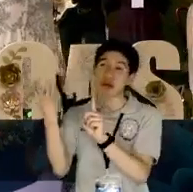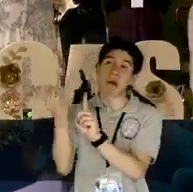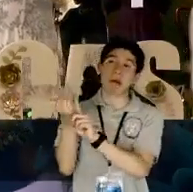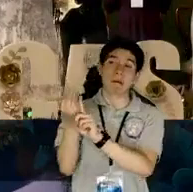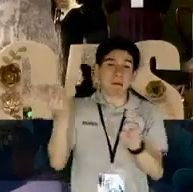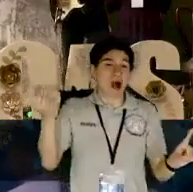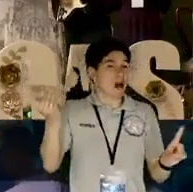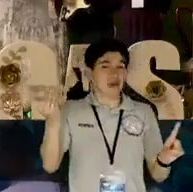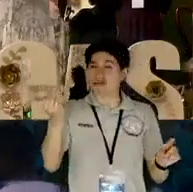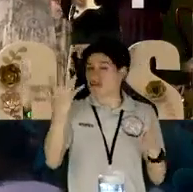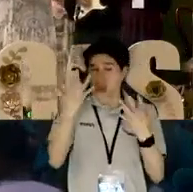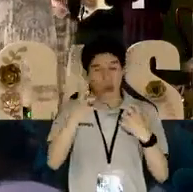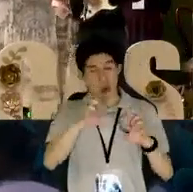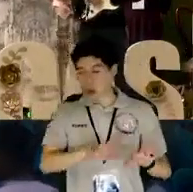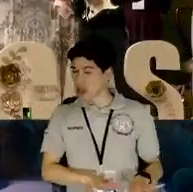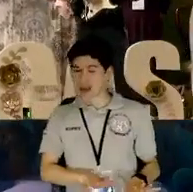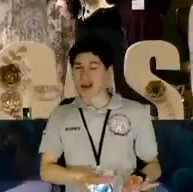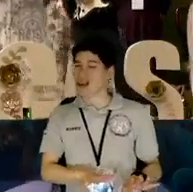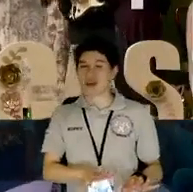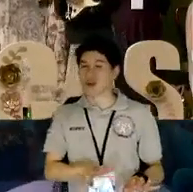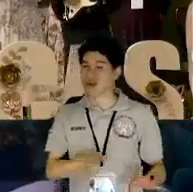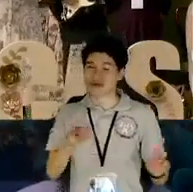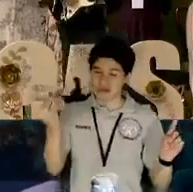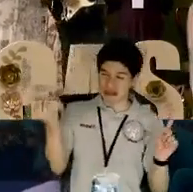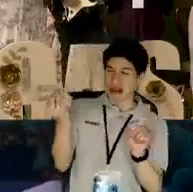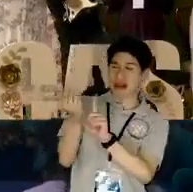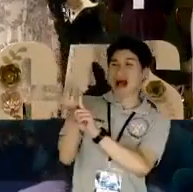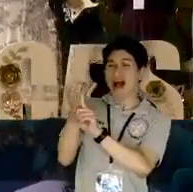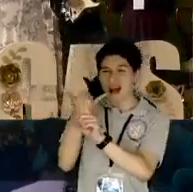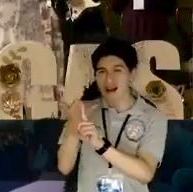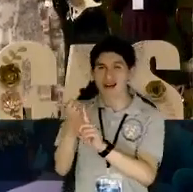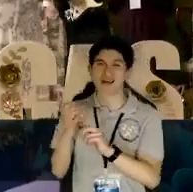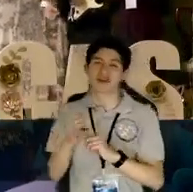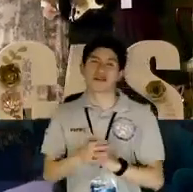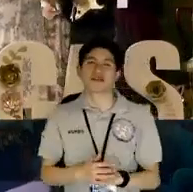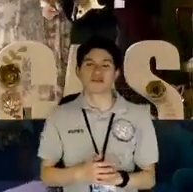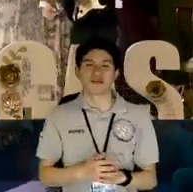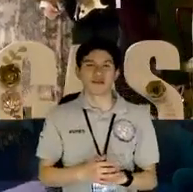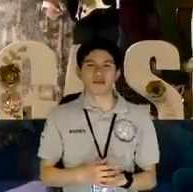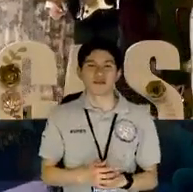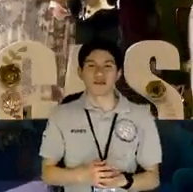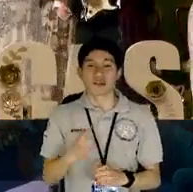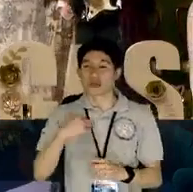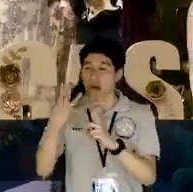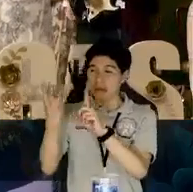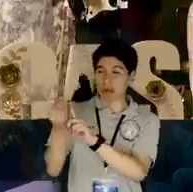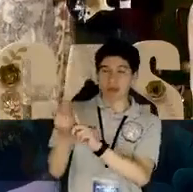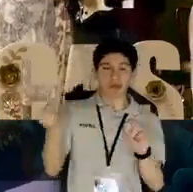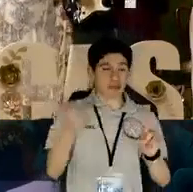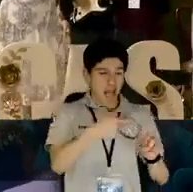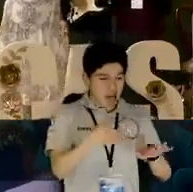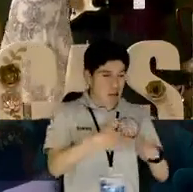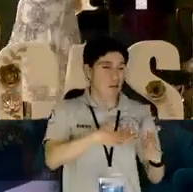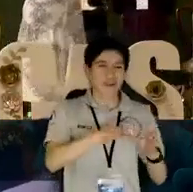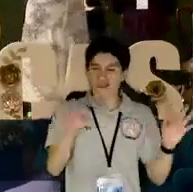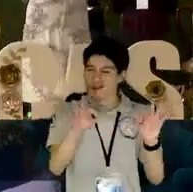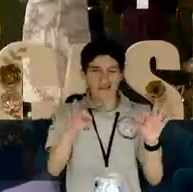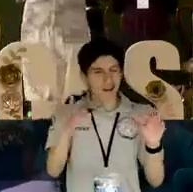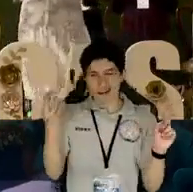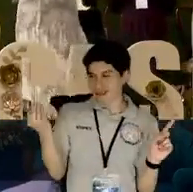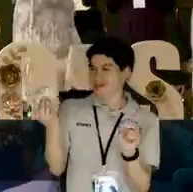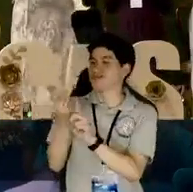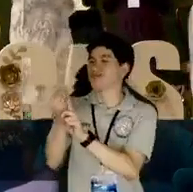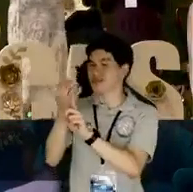tu cuerpo, no me quiero separar, Señor, no me quiero morir, debo permanecer en este organismo